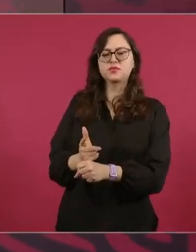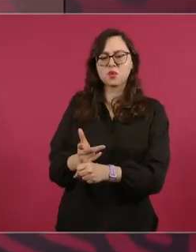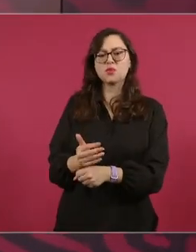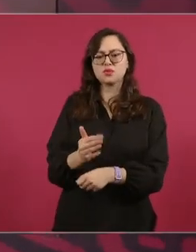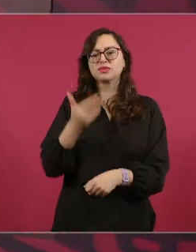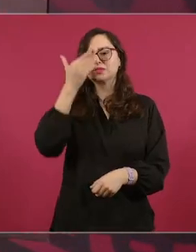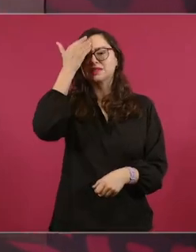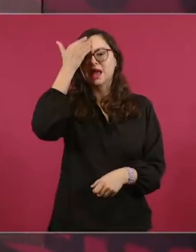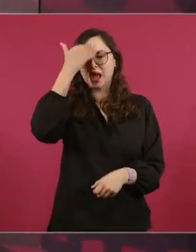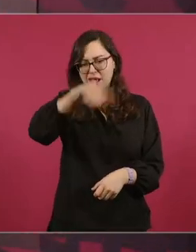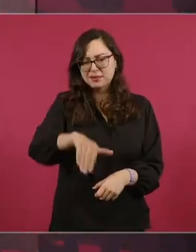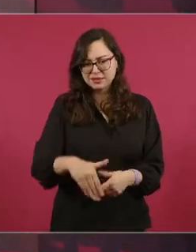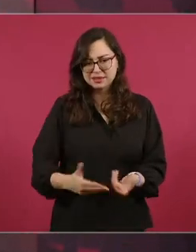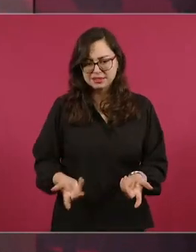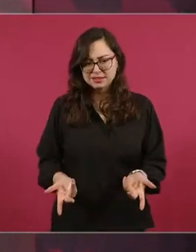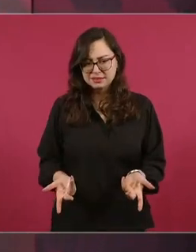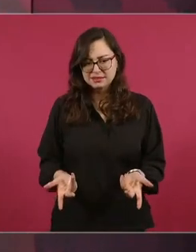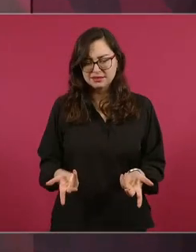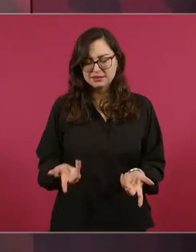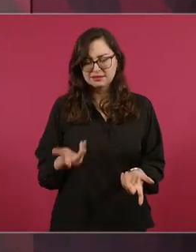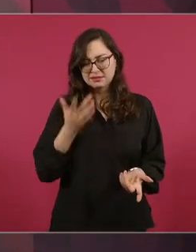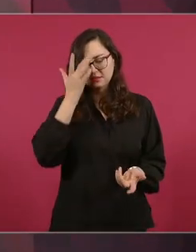saber que existen